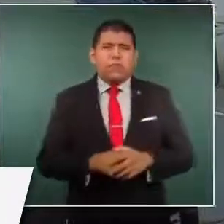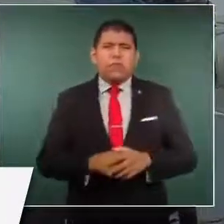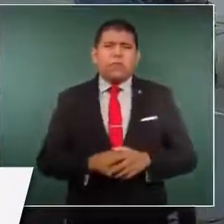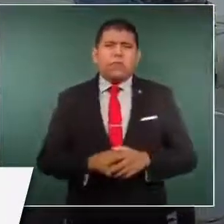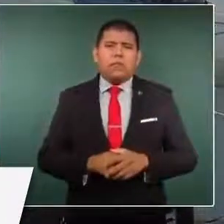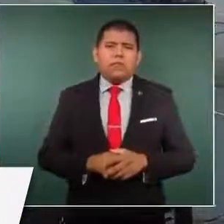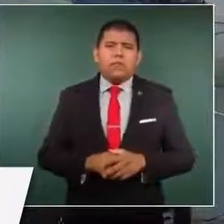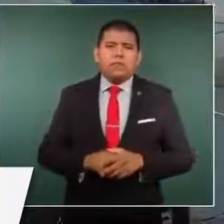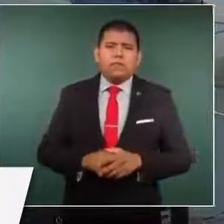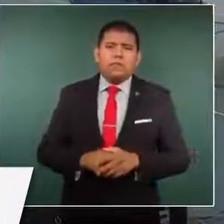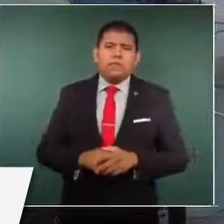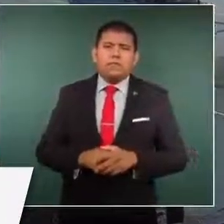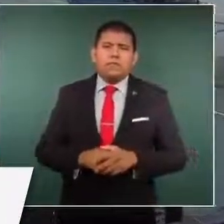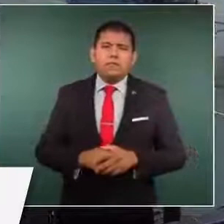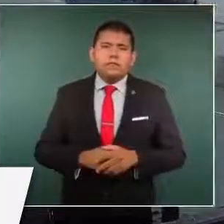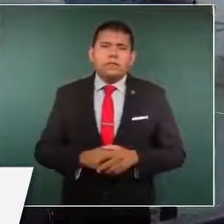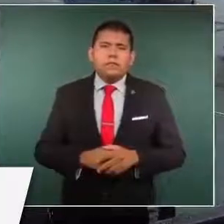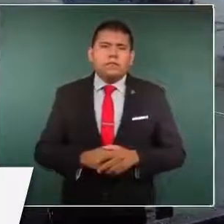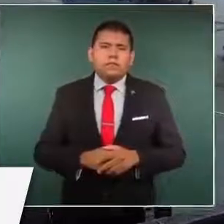una